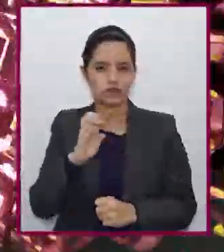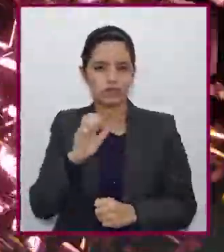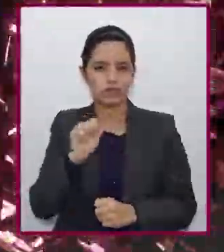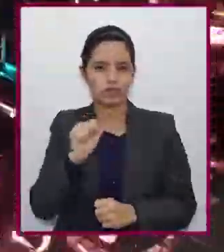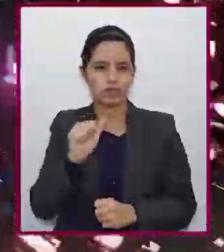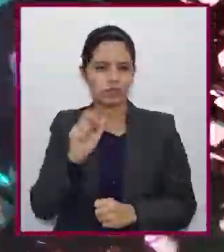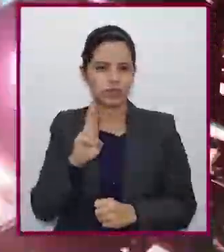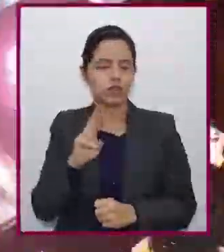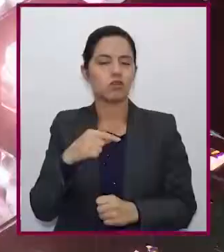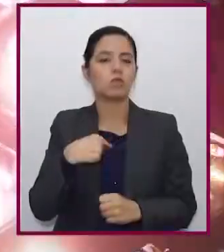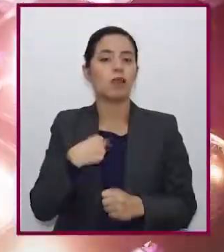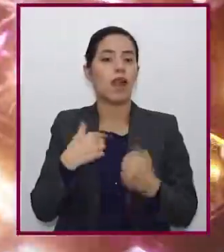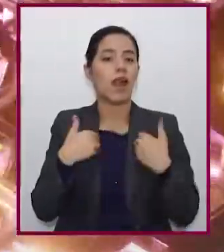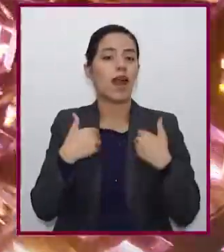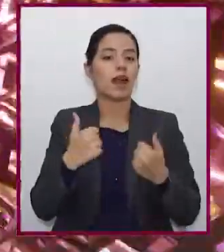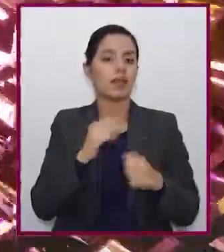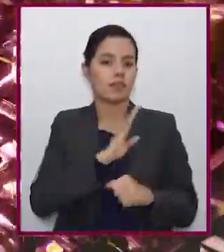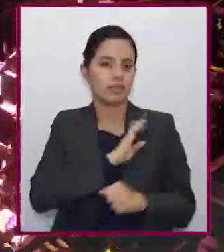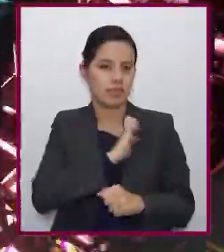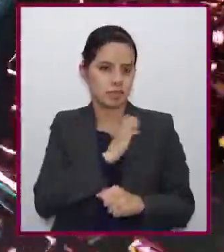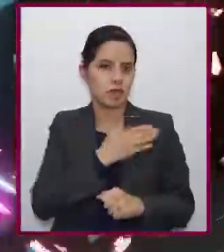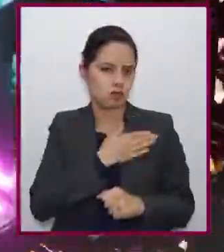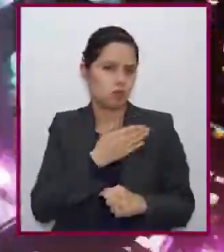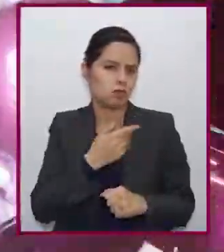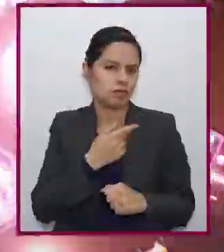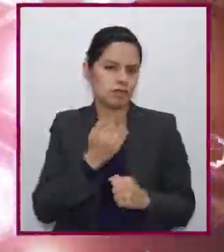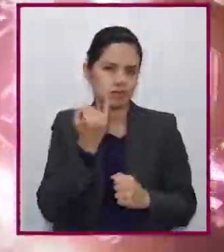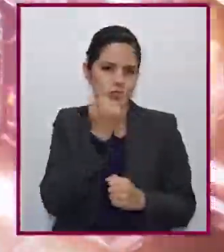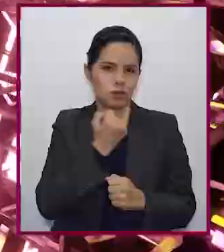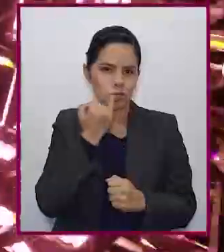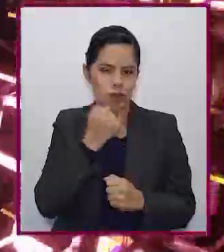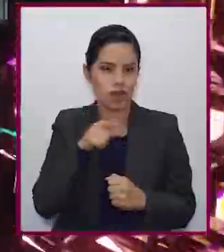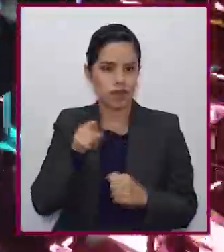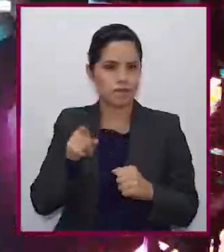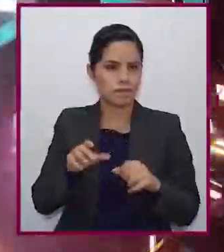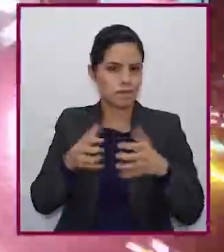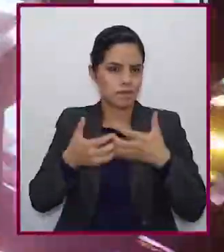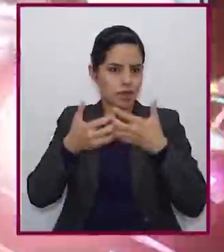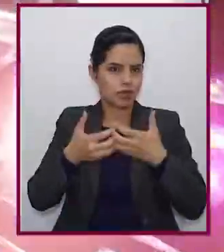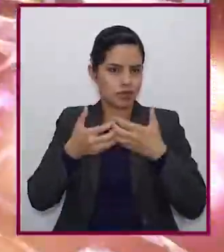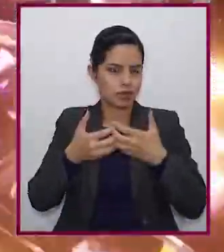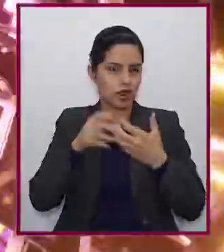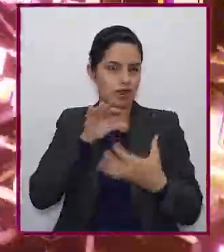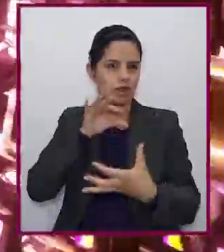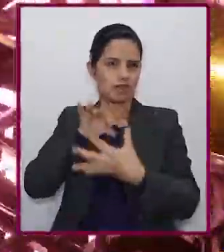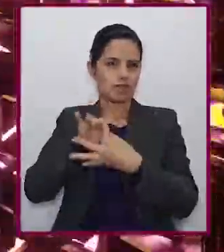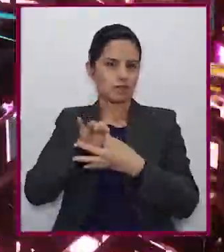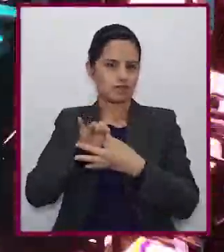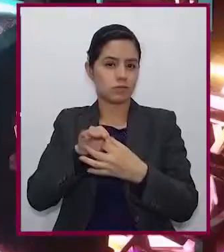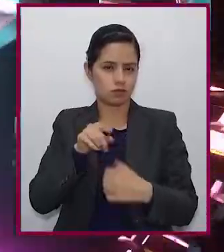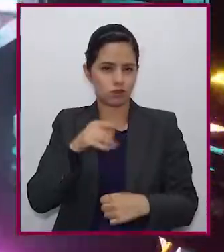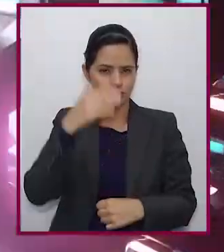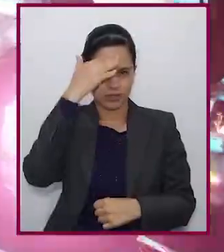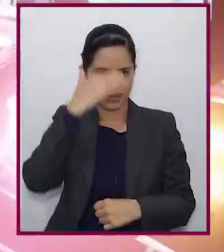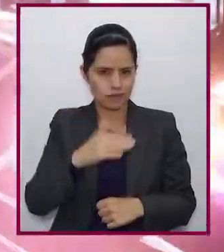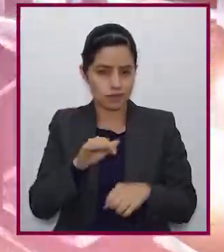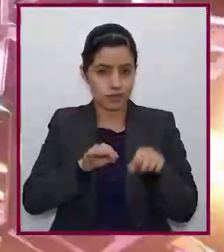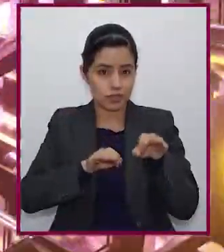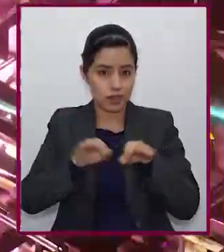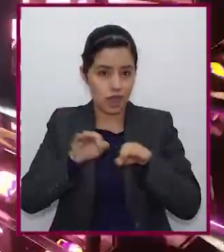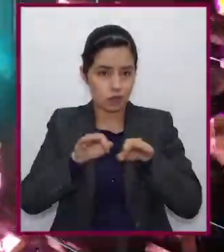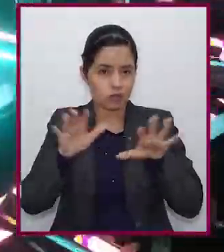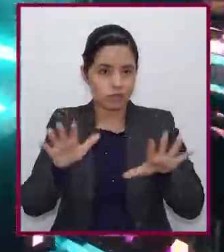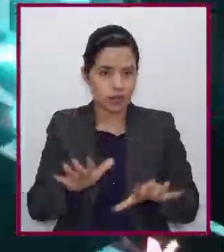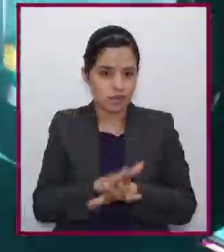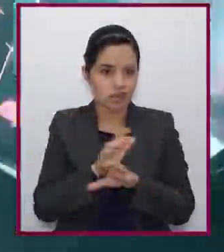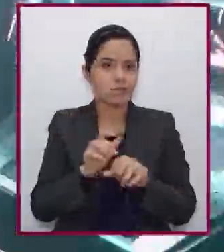Herrera, aprendí sobre la relación de nuestro lenguaje con el de las máquinas. Oye, mi Gaby, ¿y tú sabes cómo ha cambiado nuestra forma de